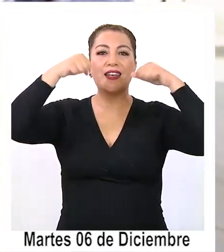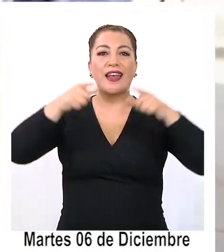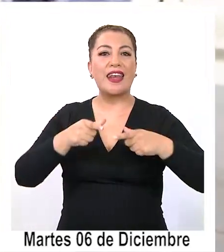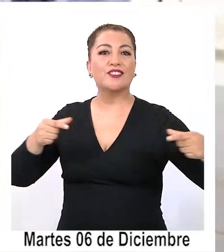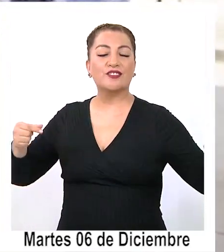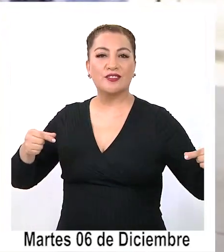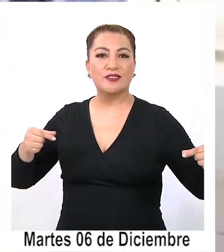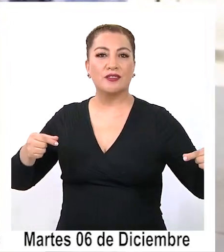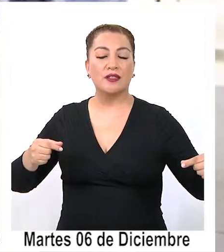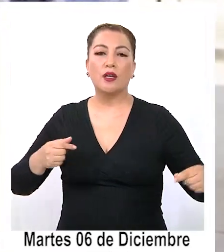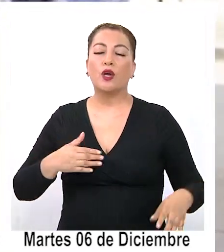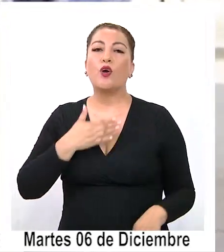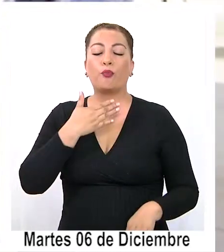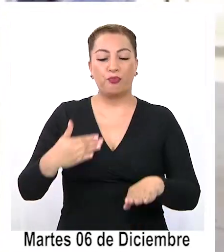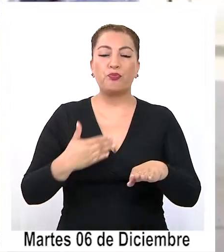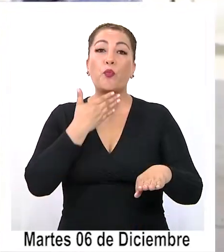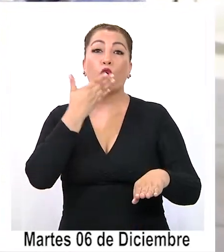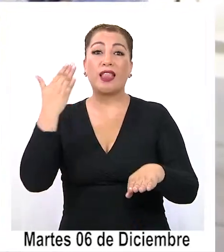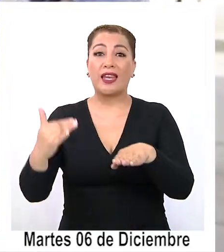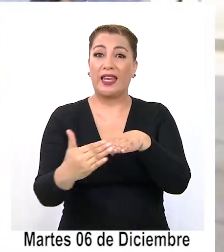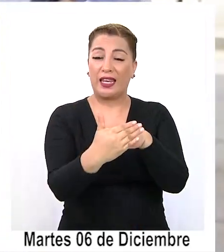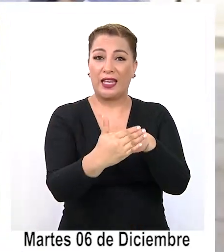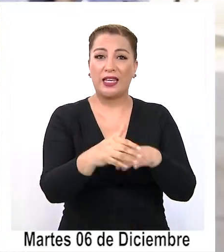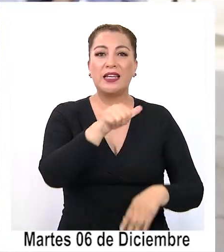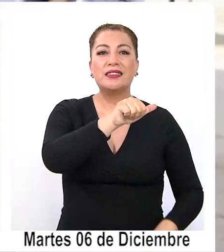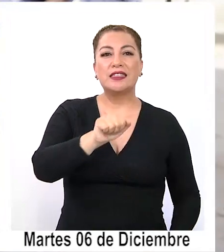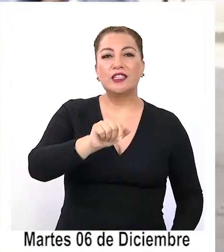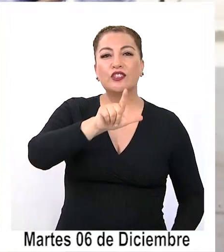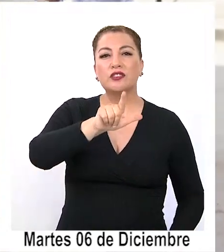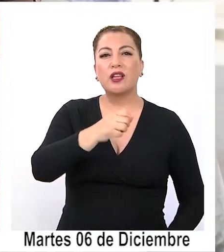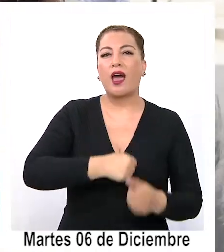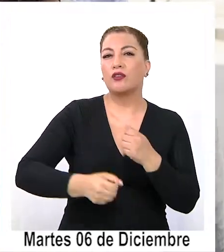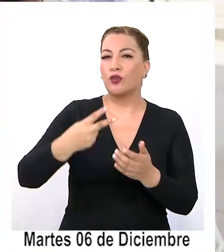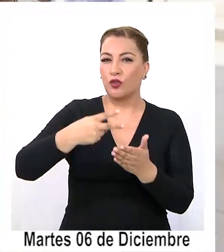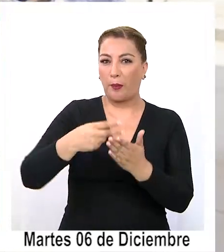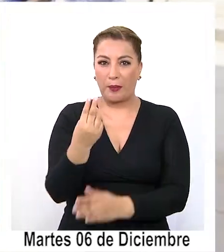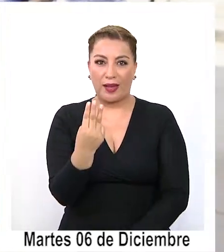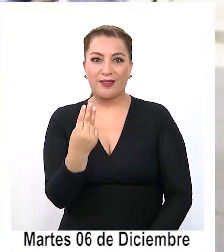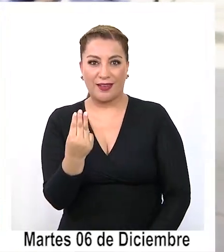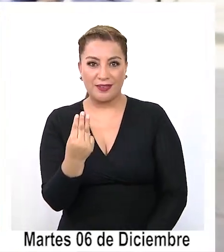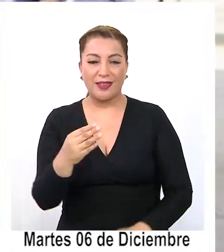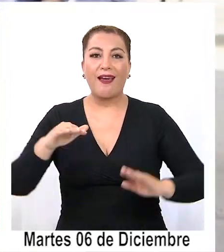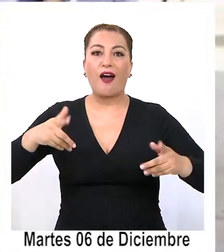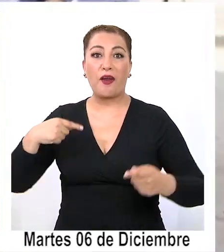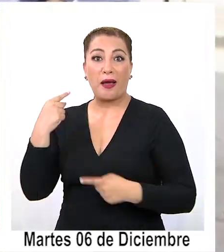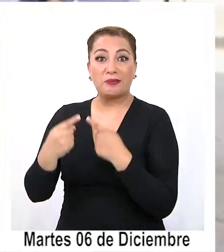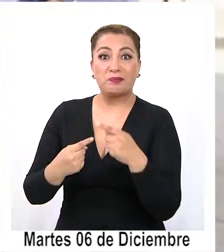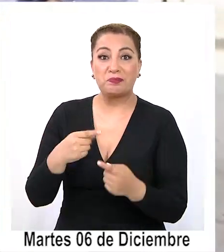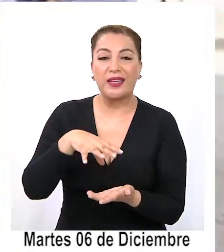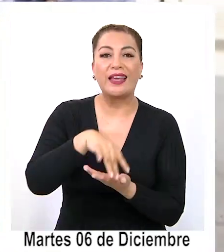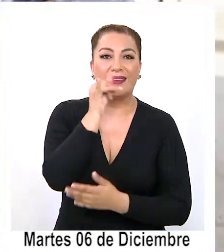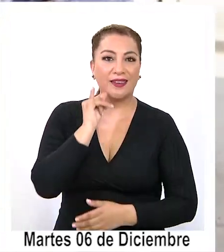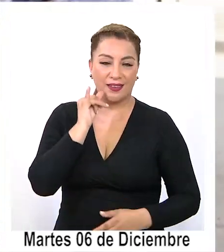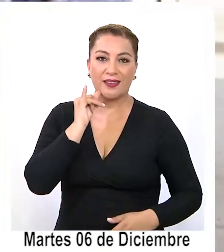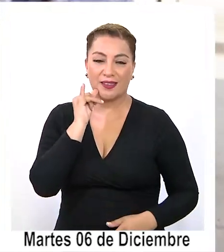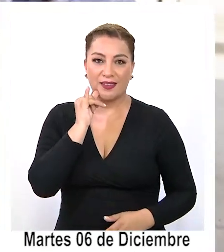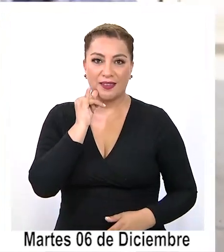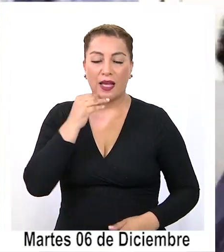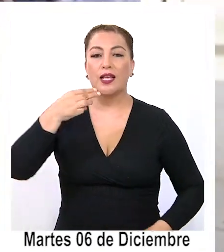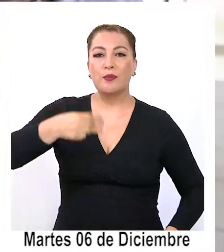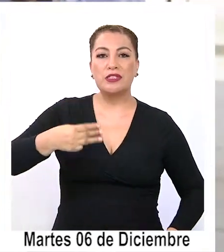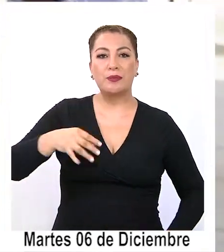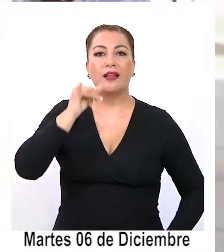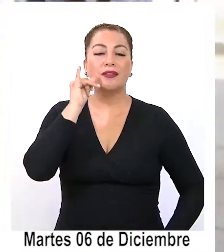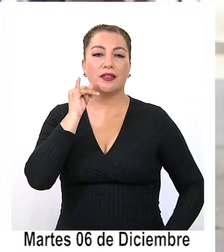que era de Punta Arenas con 671 tableros en el año 2013, así que a través de la Ilustria